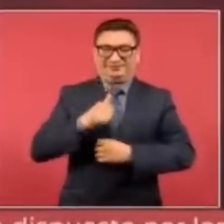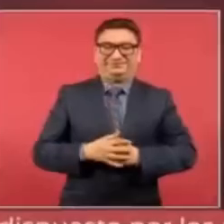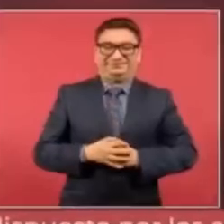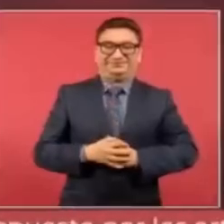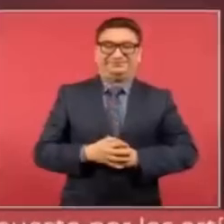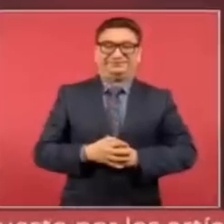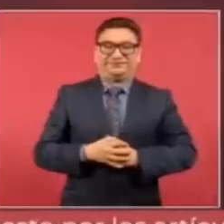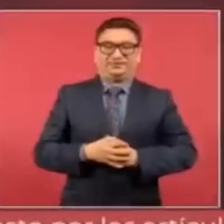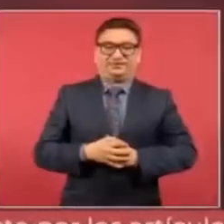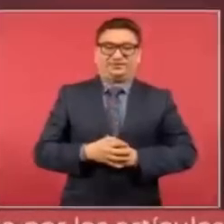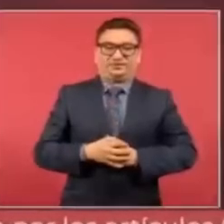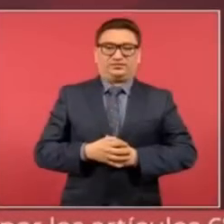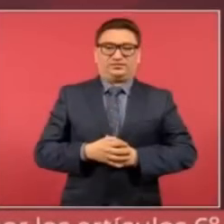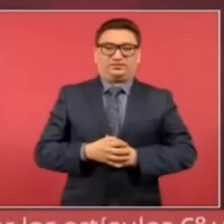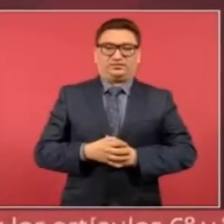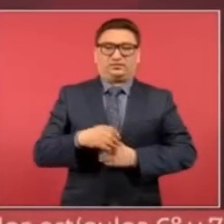Hoy